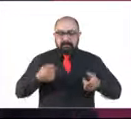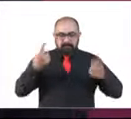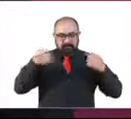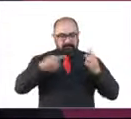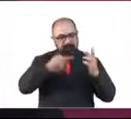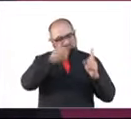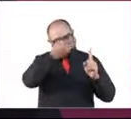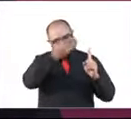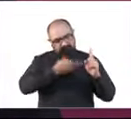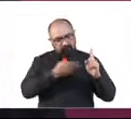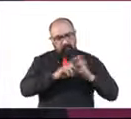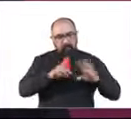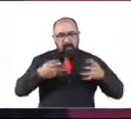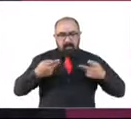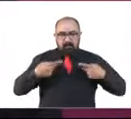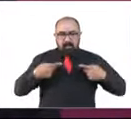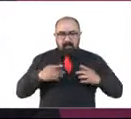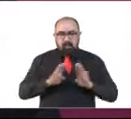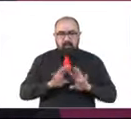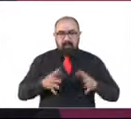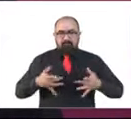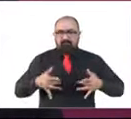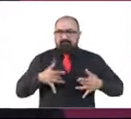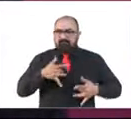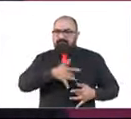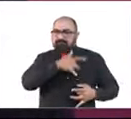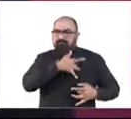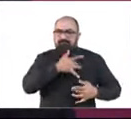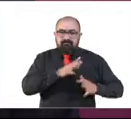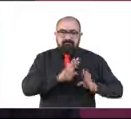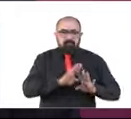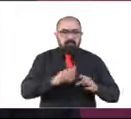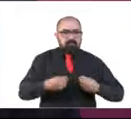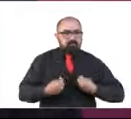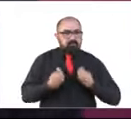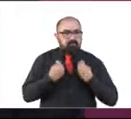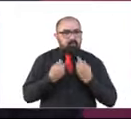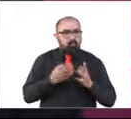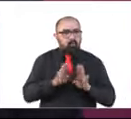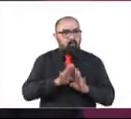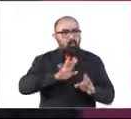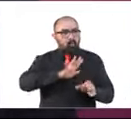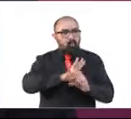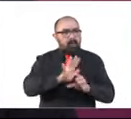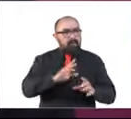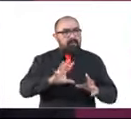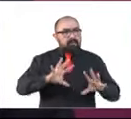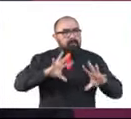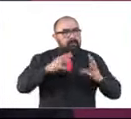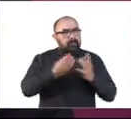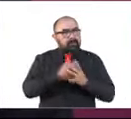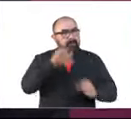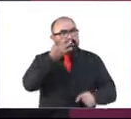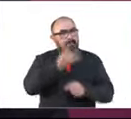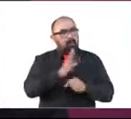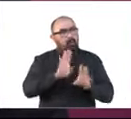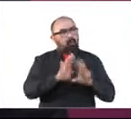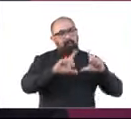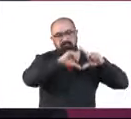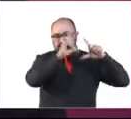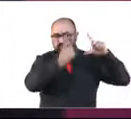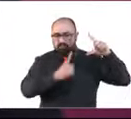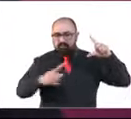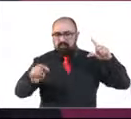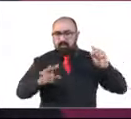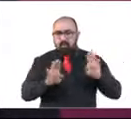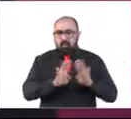tener, que pueda tener las personas en particular de nuestro país. Esta